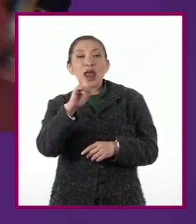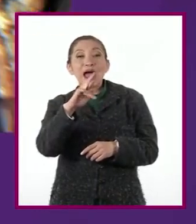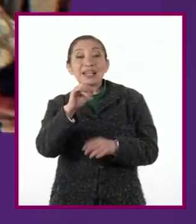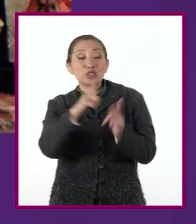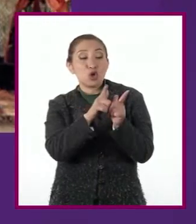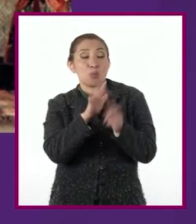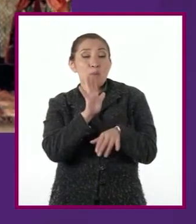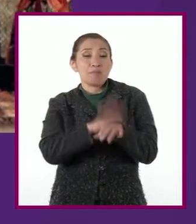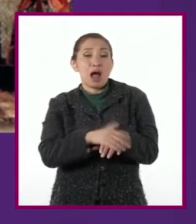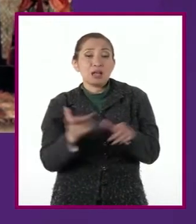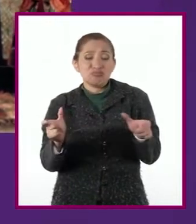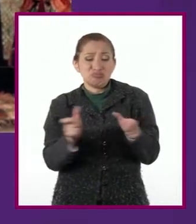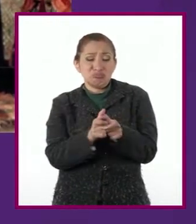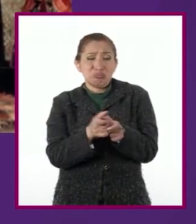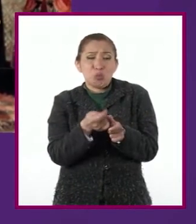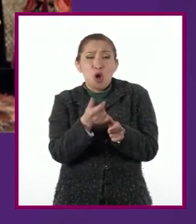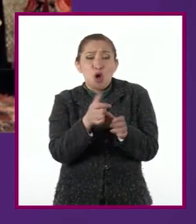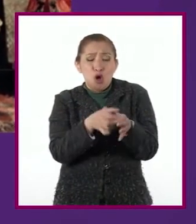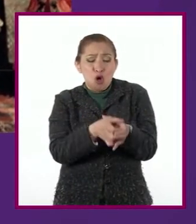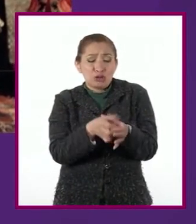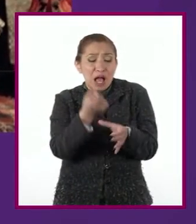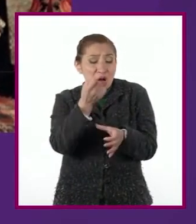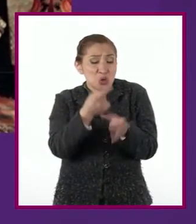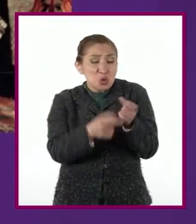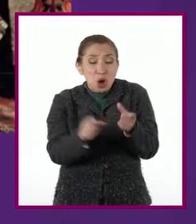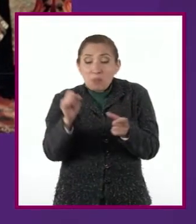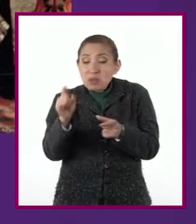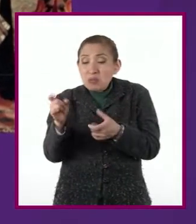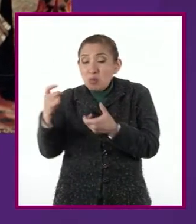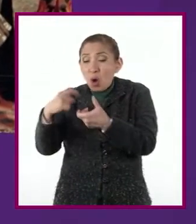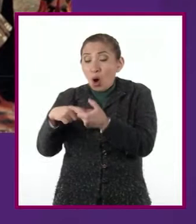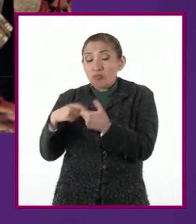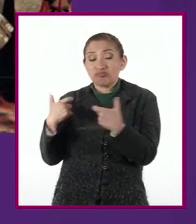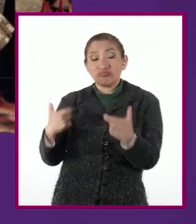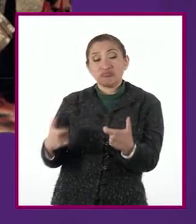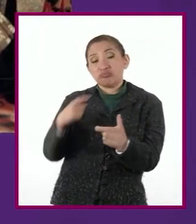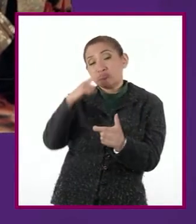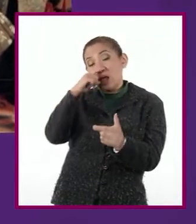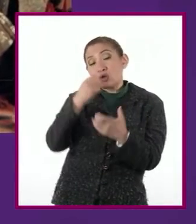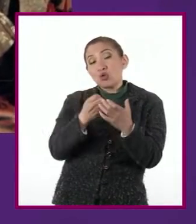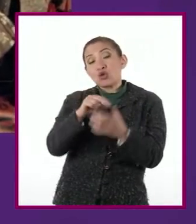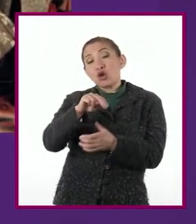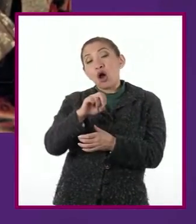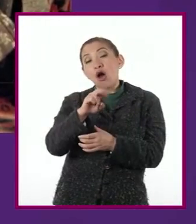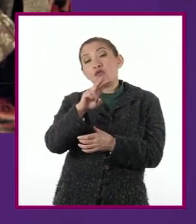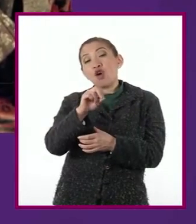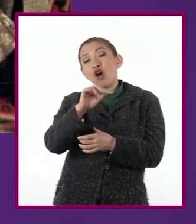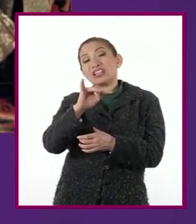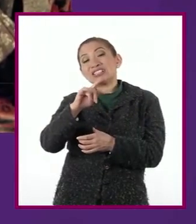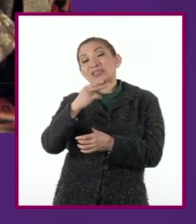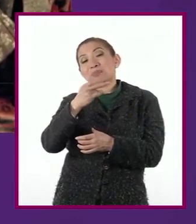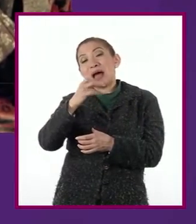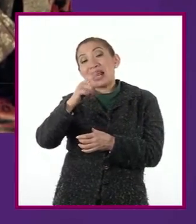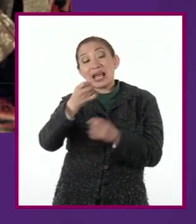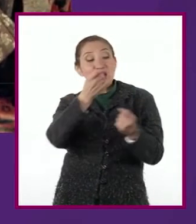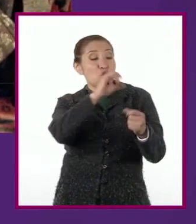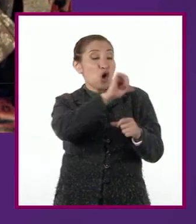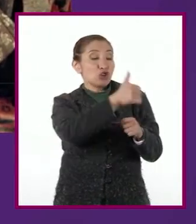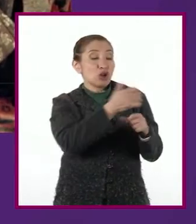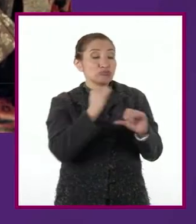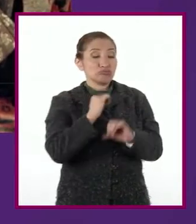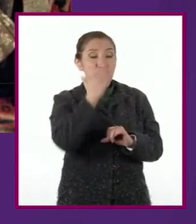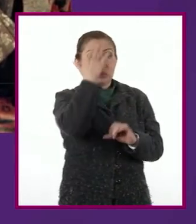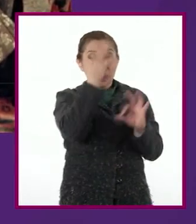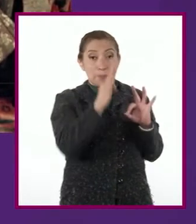el grupo más reducido. Algunos formaron parte de la nobleza novohispana y unos cuantos desempeñaron